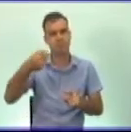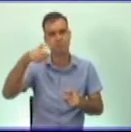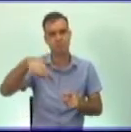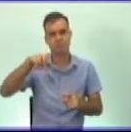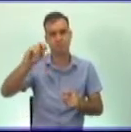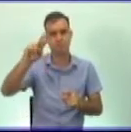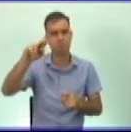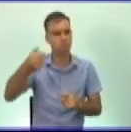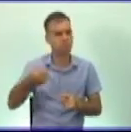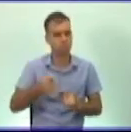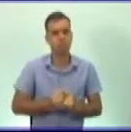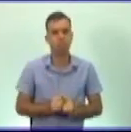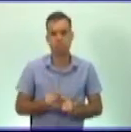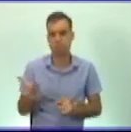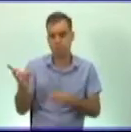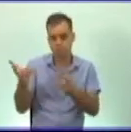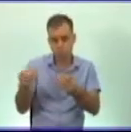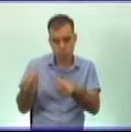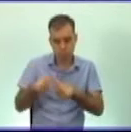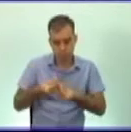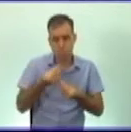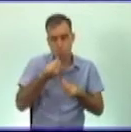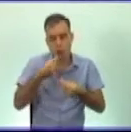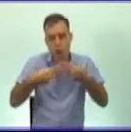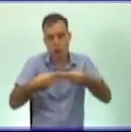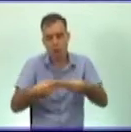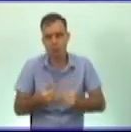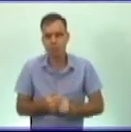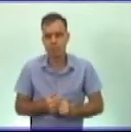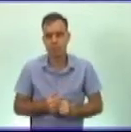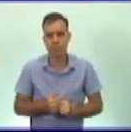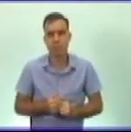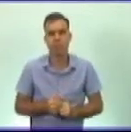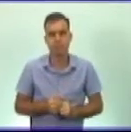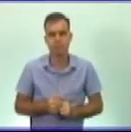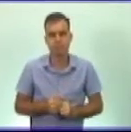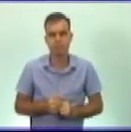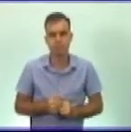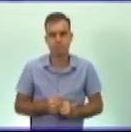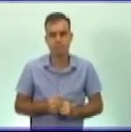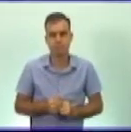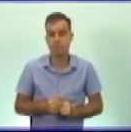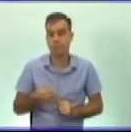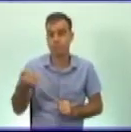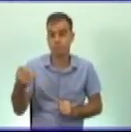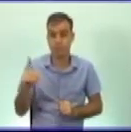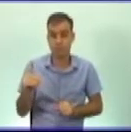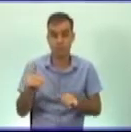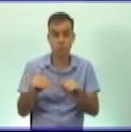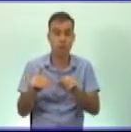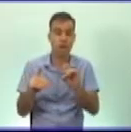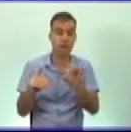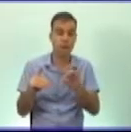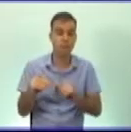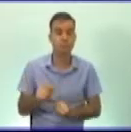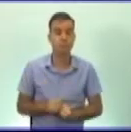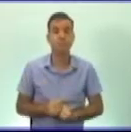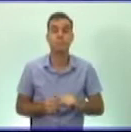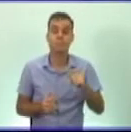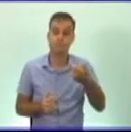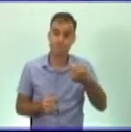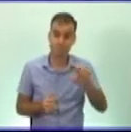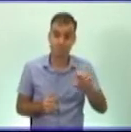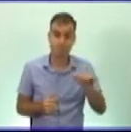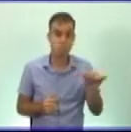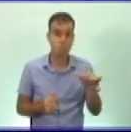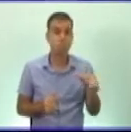datos que tenemos nos los permiten. Tenemos entonces que AD es igual a 15, A es igual a 9, y por tanto,